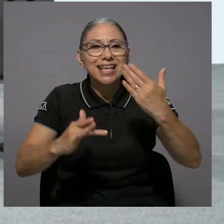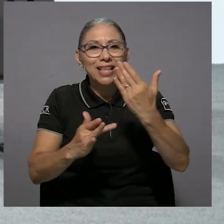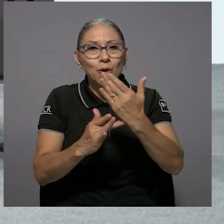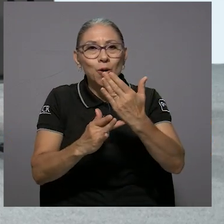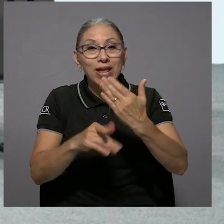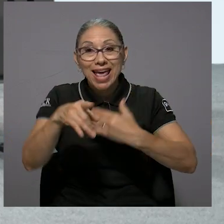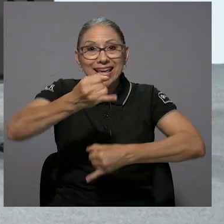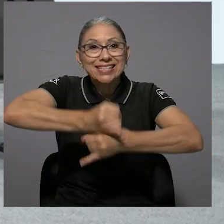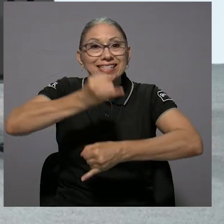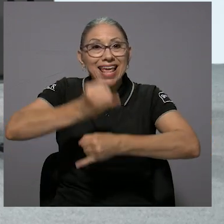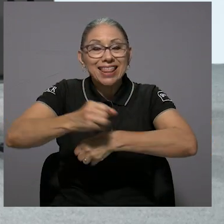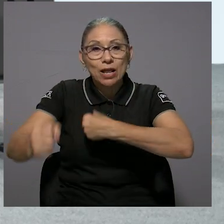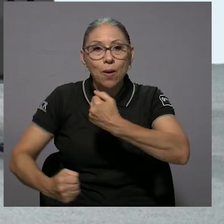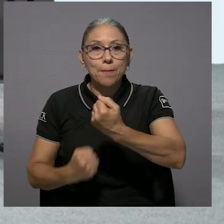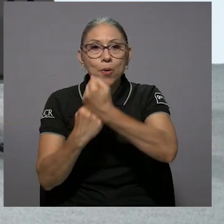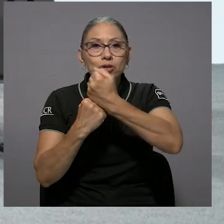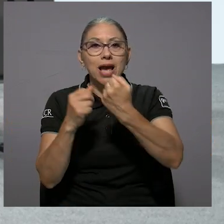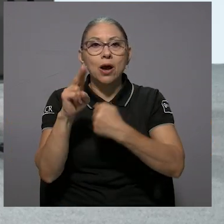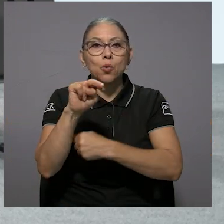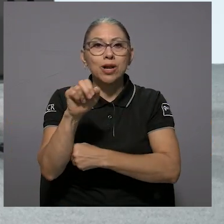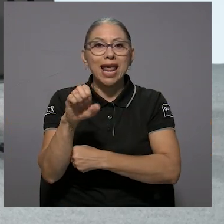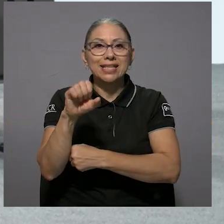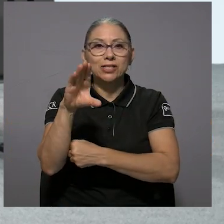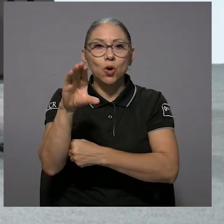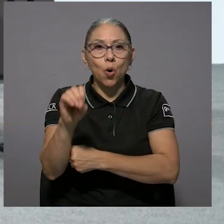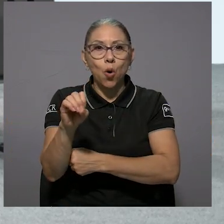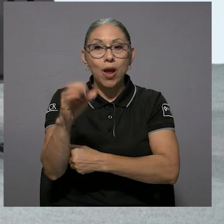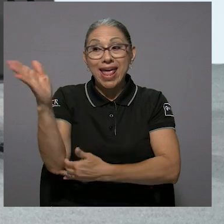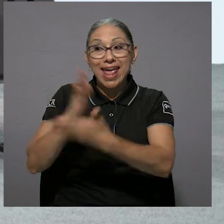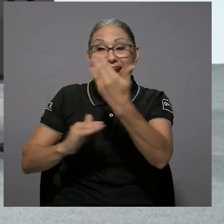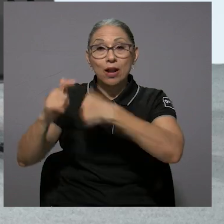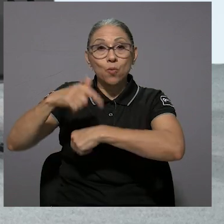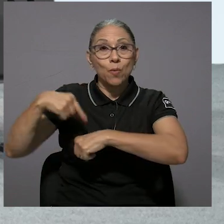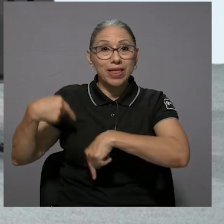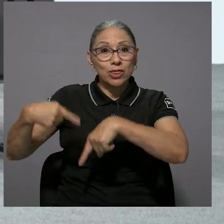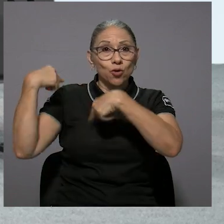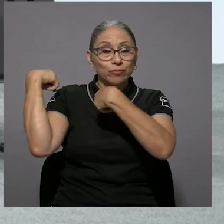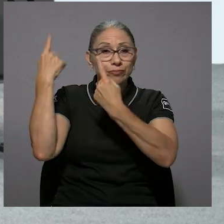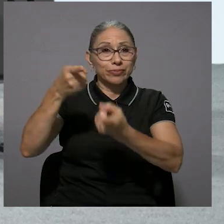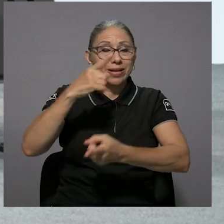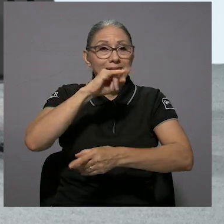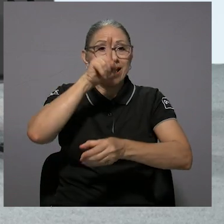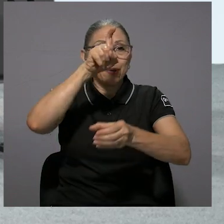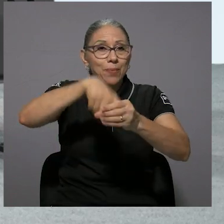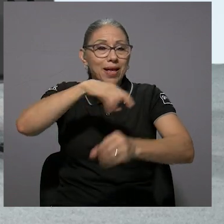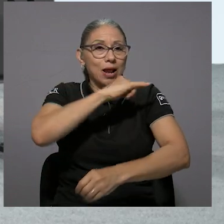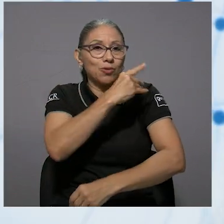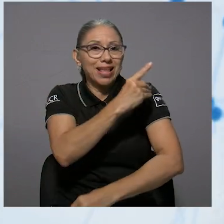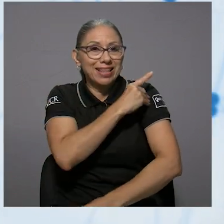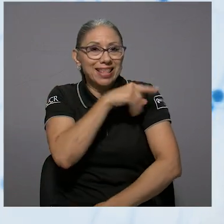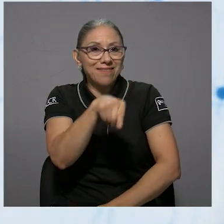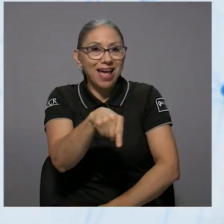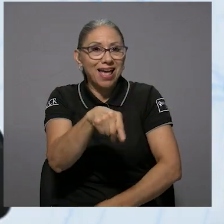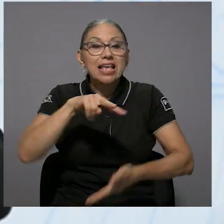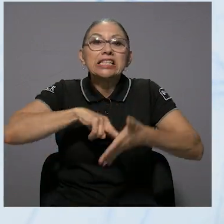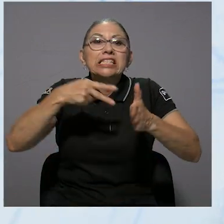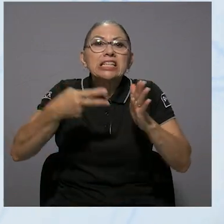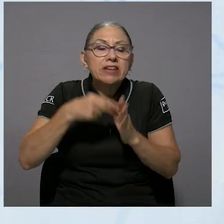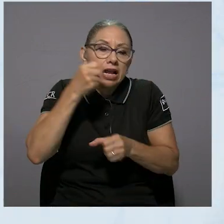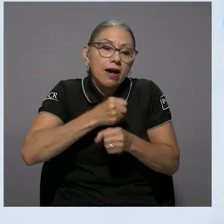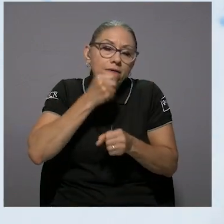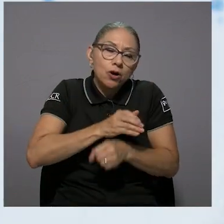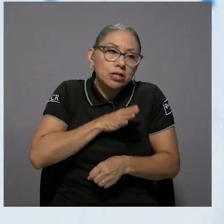ente que está apoyado por la UNESCO. Incluso estuve en algún momento en la Junta Directiva de la Red POP. Eso implica las labores,